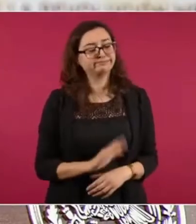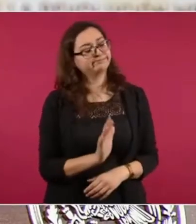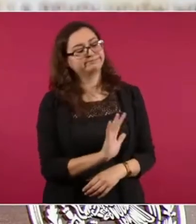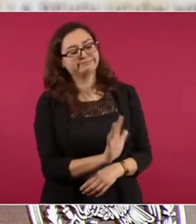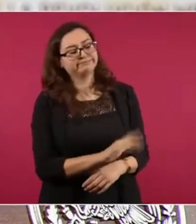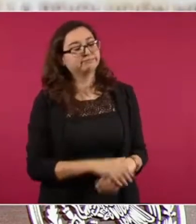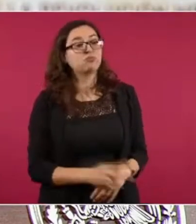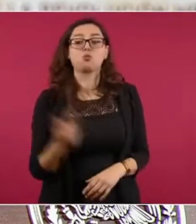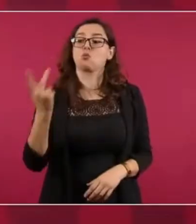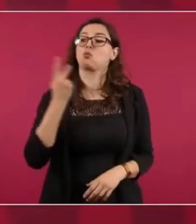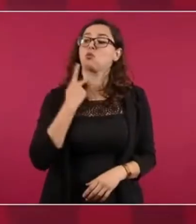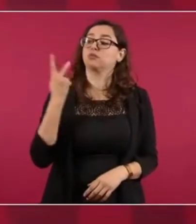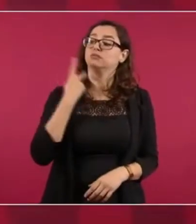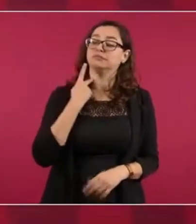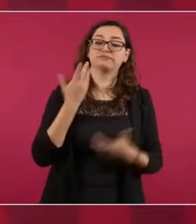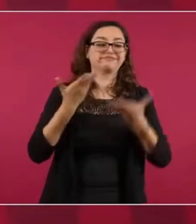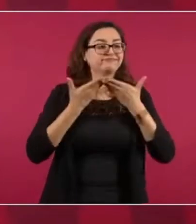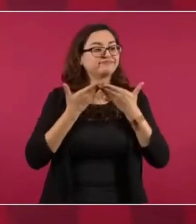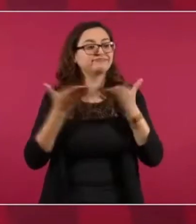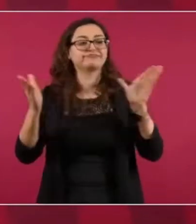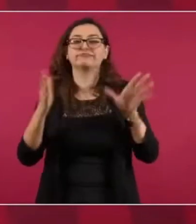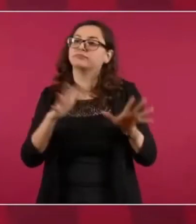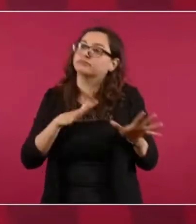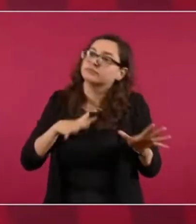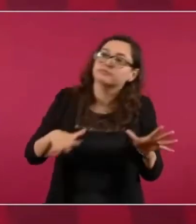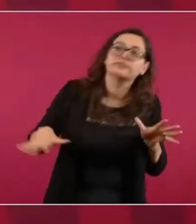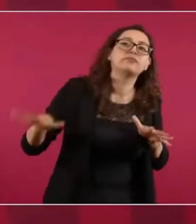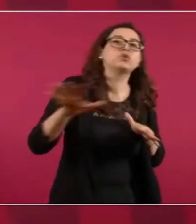No, la política es asunto de todos.